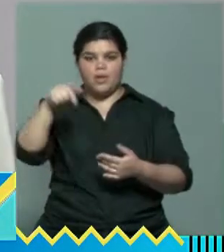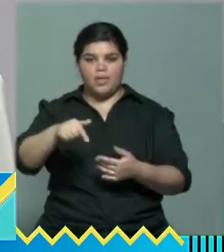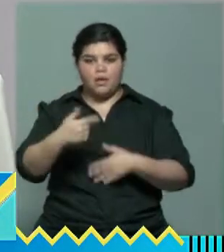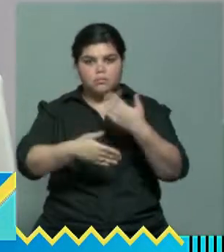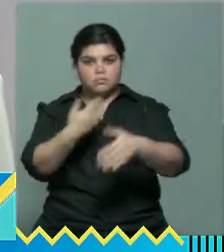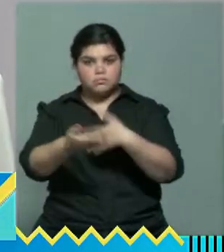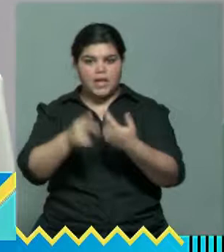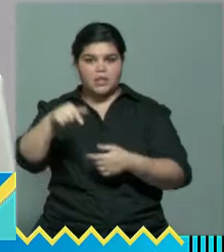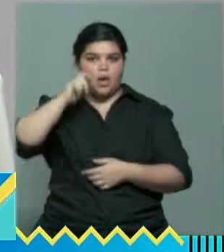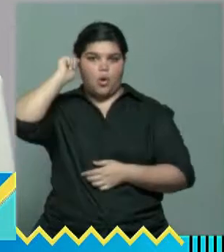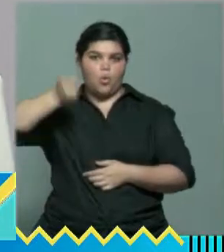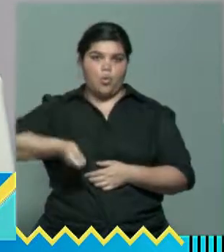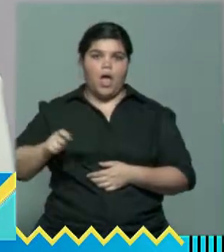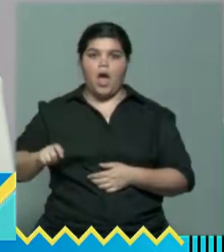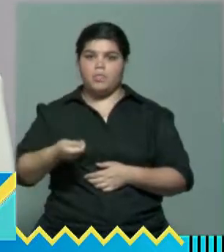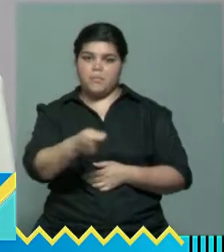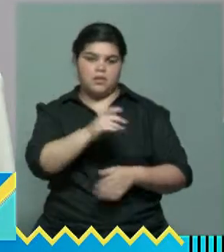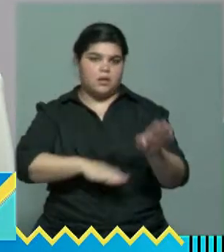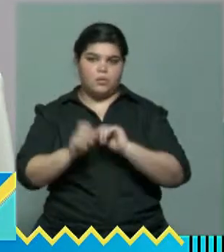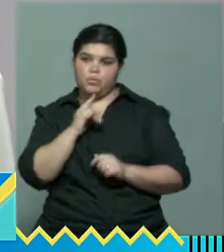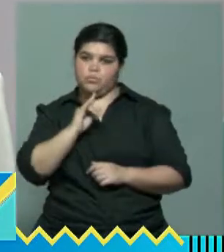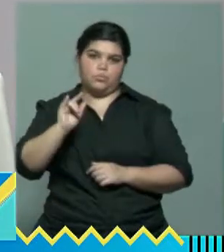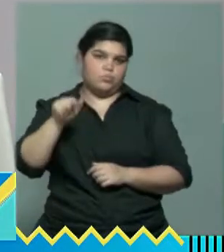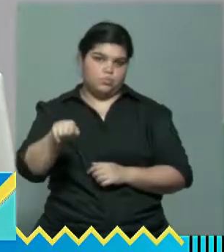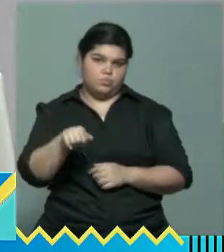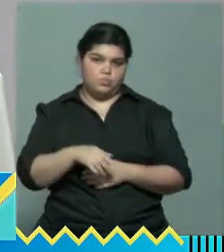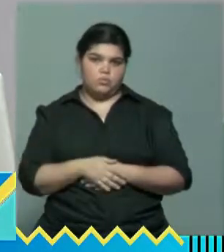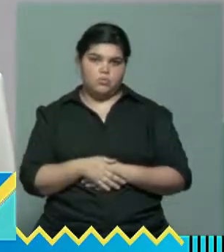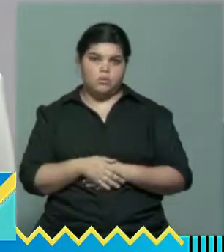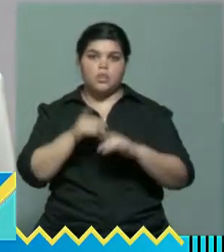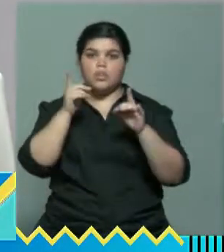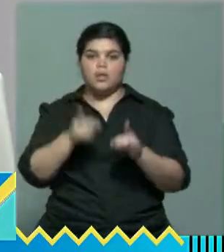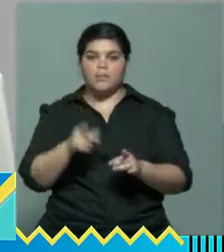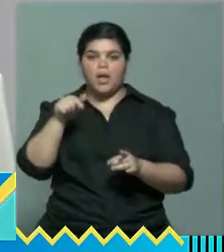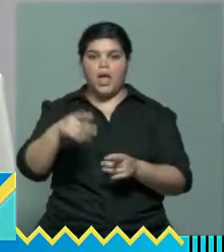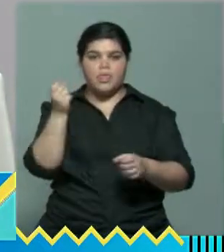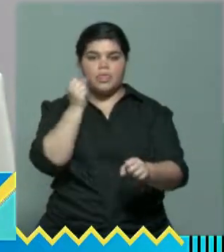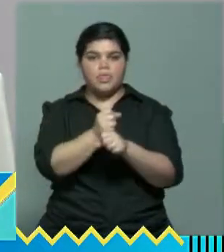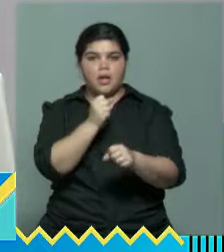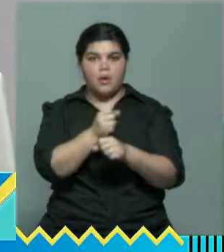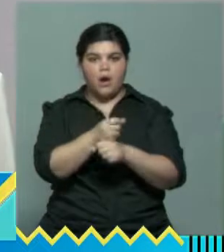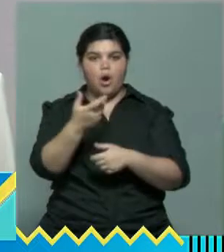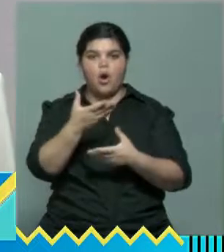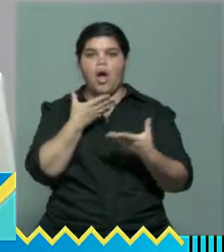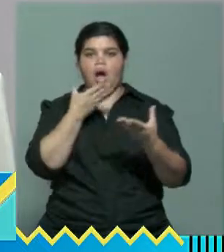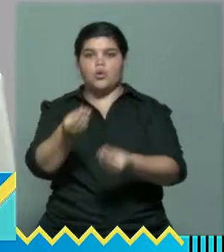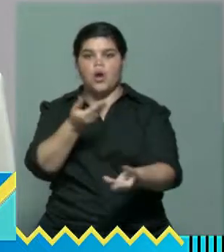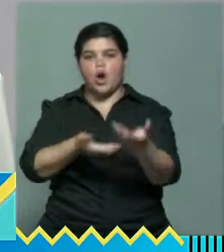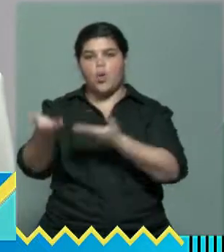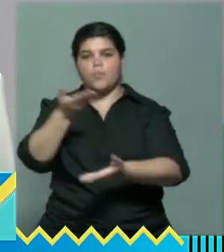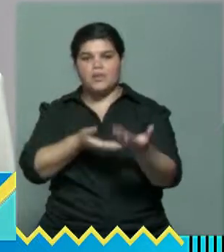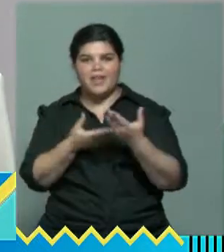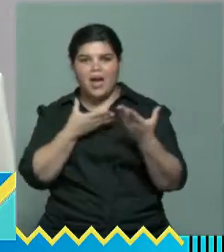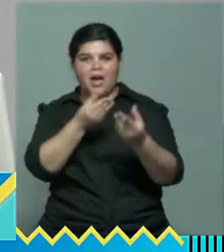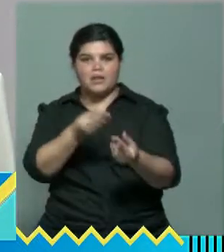que van a tener los jueces administrativos, indudablemente. Puede ser enviado a hacer trabajos o labores comunitarias, ¿no es cierto?, relacionadas con